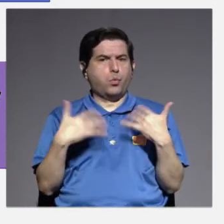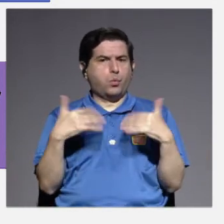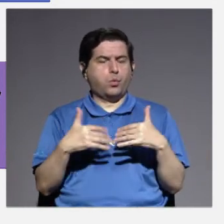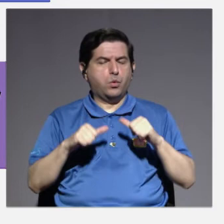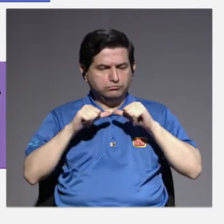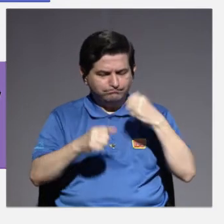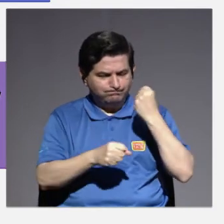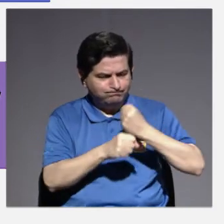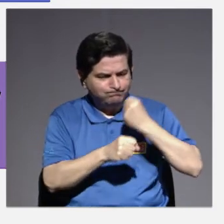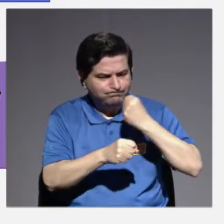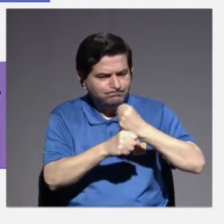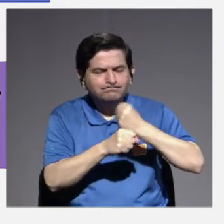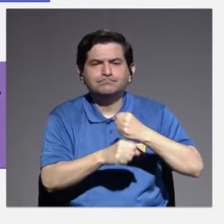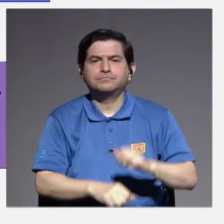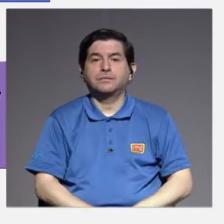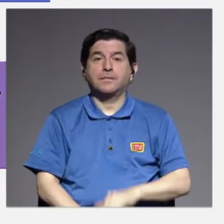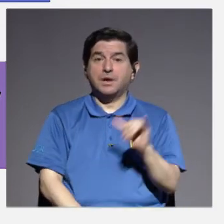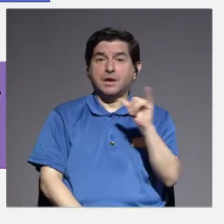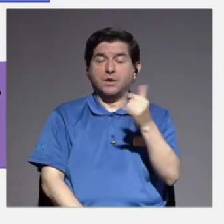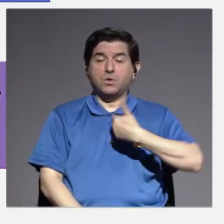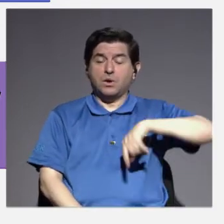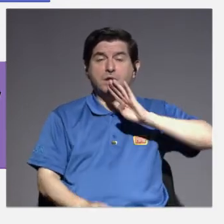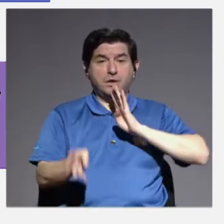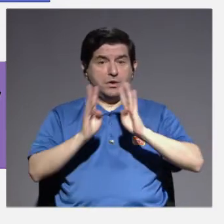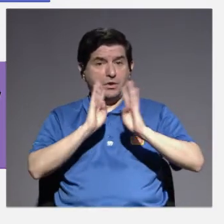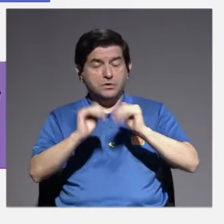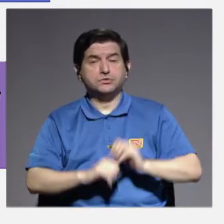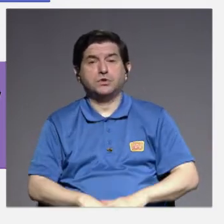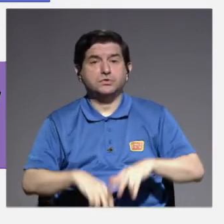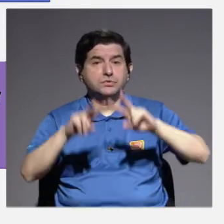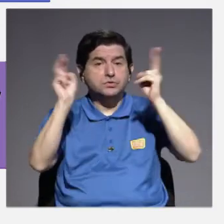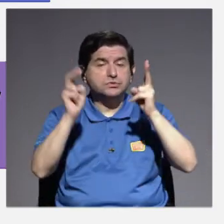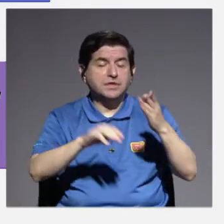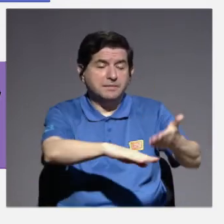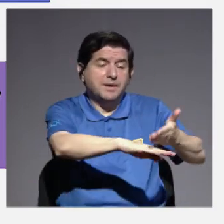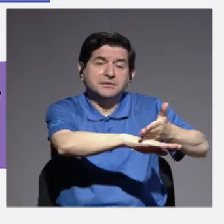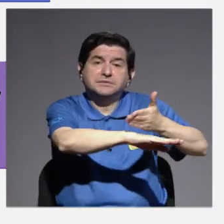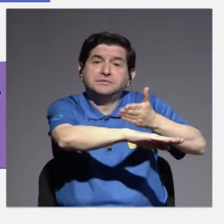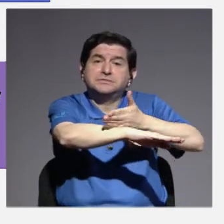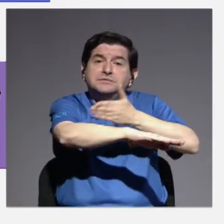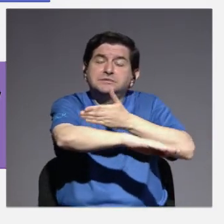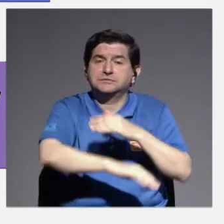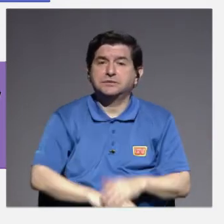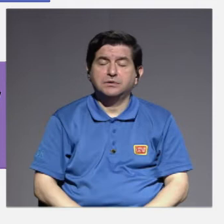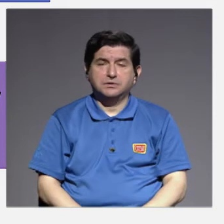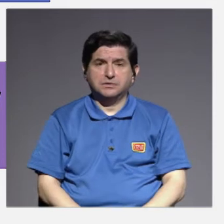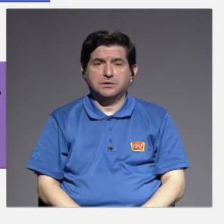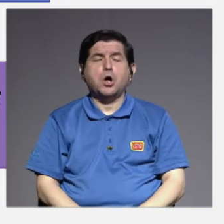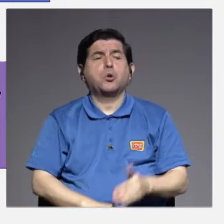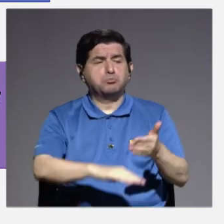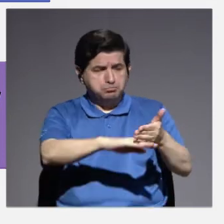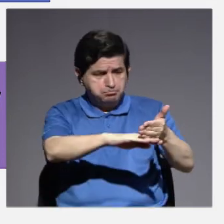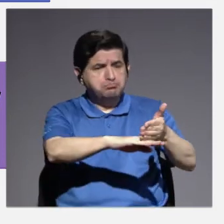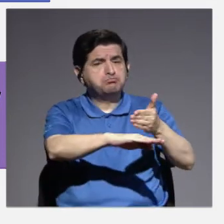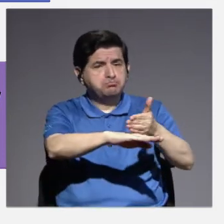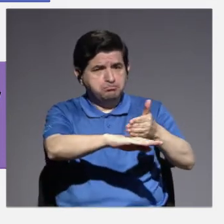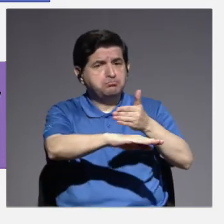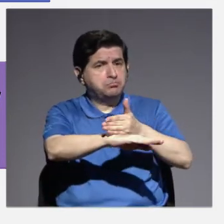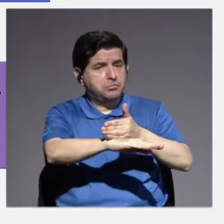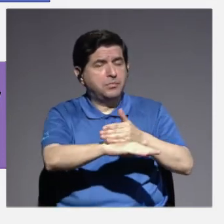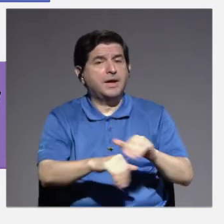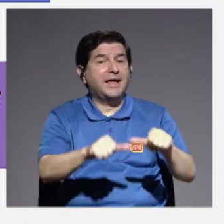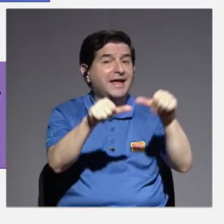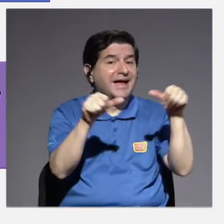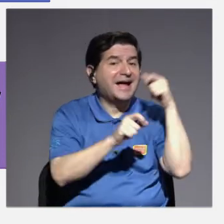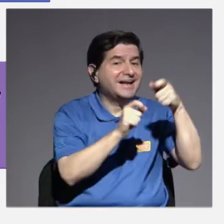seguir trabajando. De igual modo, cuando hablamos a nivel de temas de avance, bueno, hay mucho progreso en aspectos o